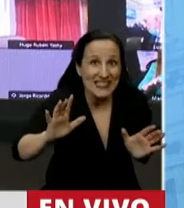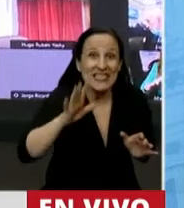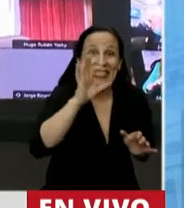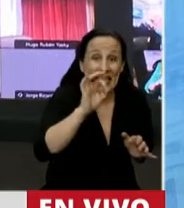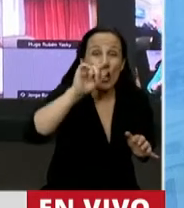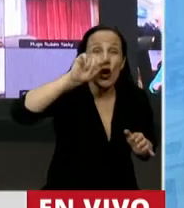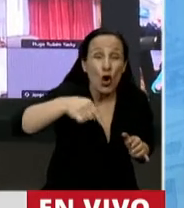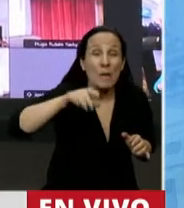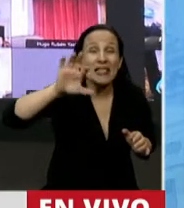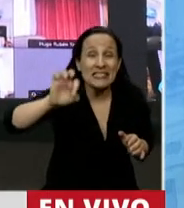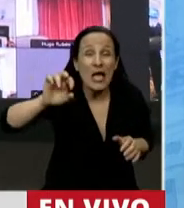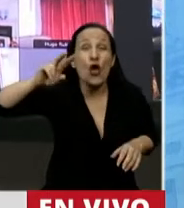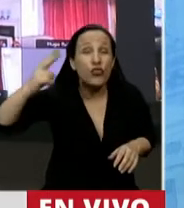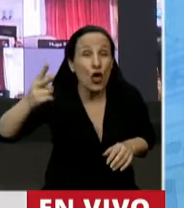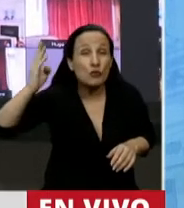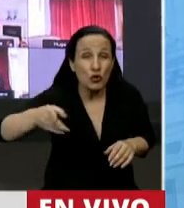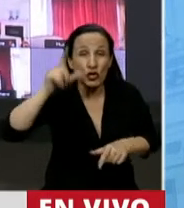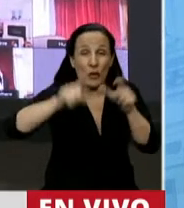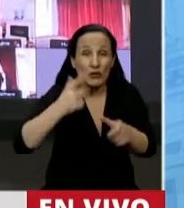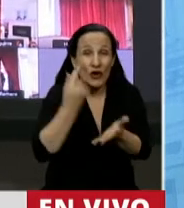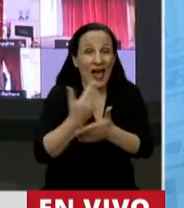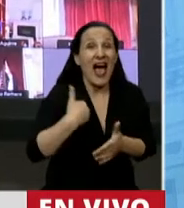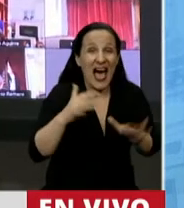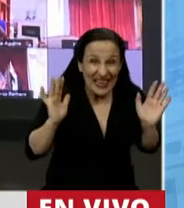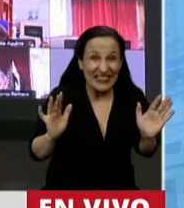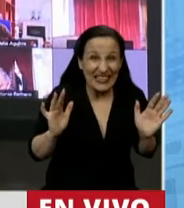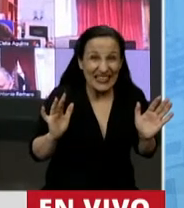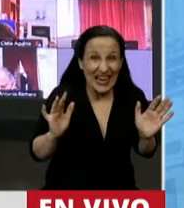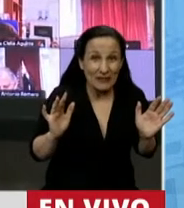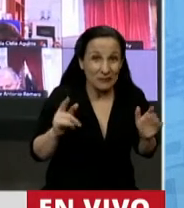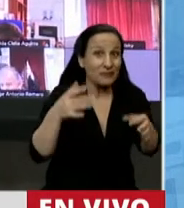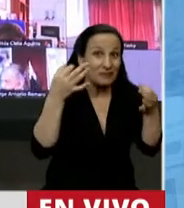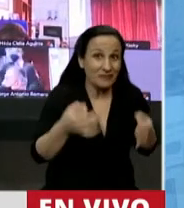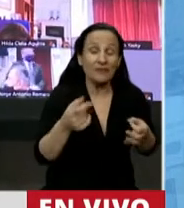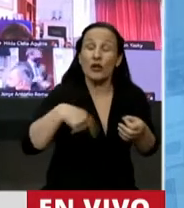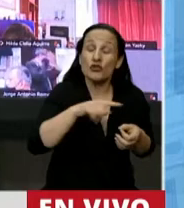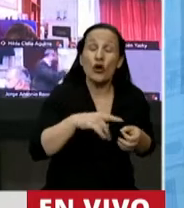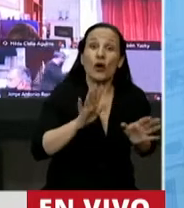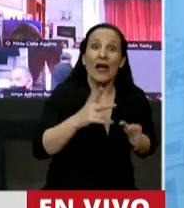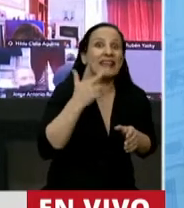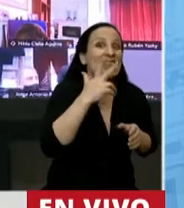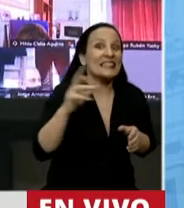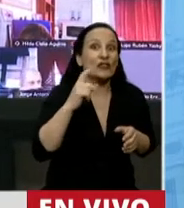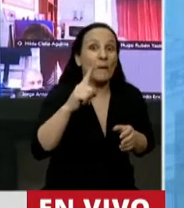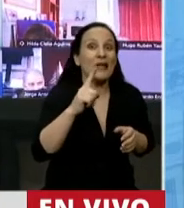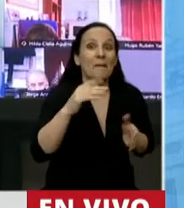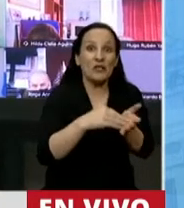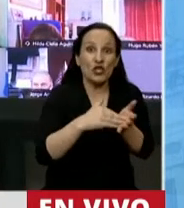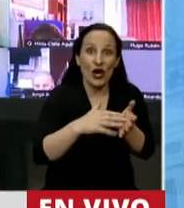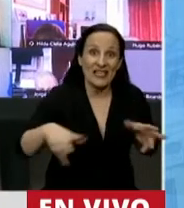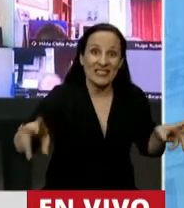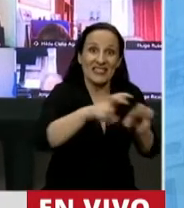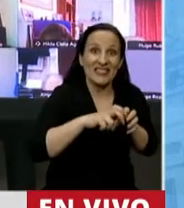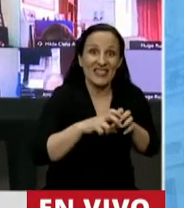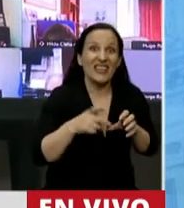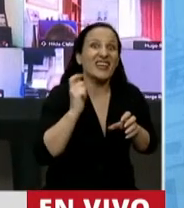0,02% de nuestra población. Pero de los aproximadamente 300.000 millones que esperamos recaudar, cerca de la mitad va a ser aportado